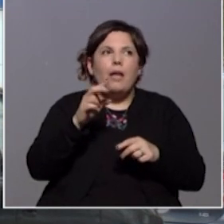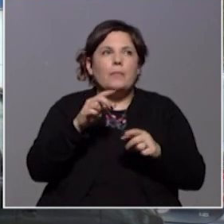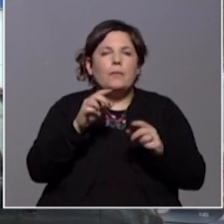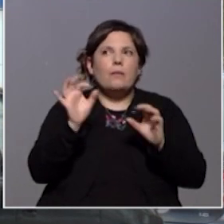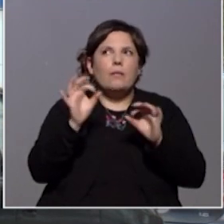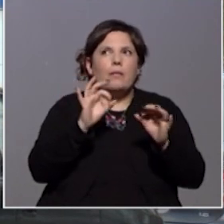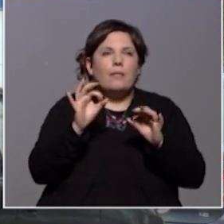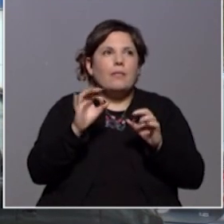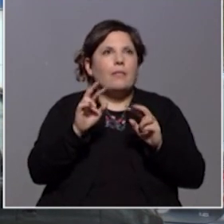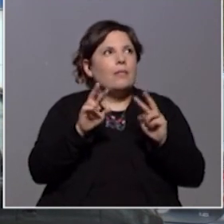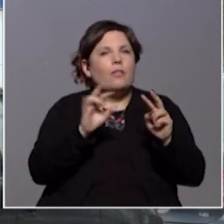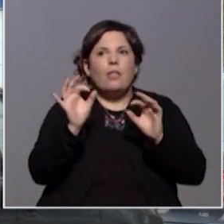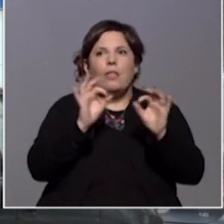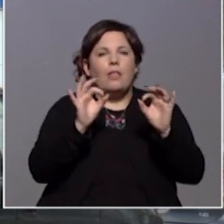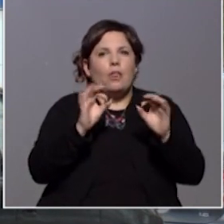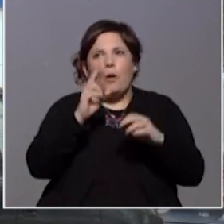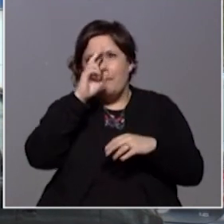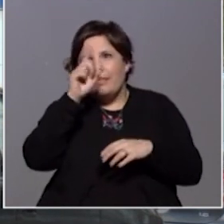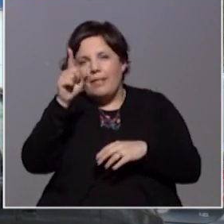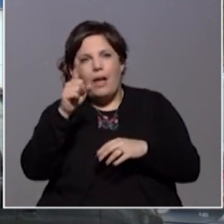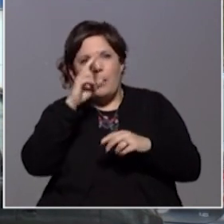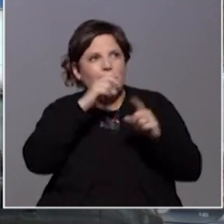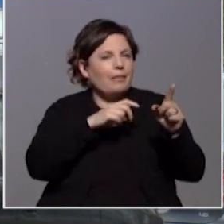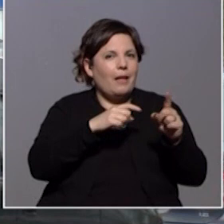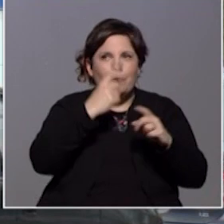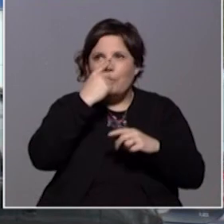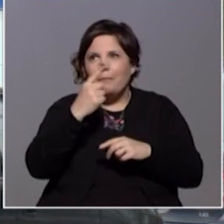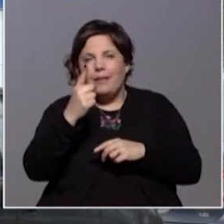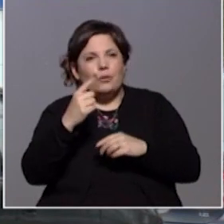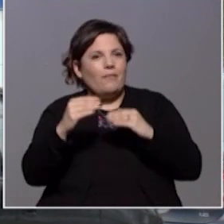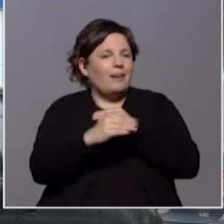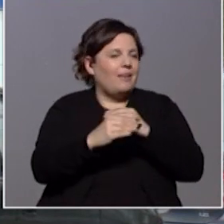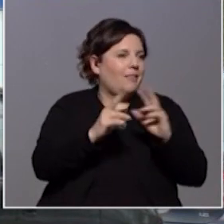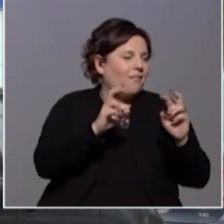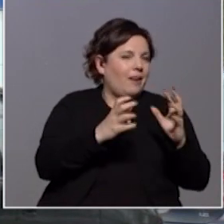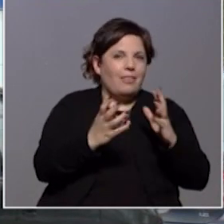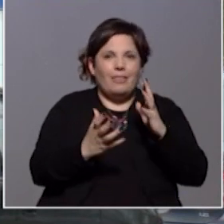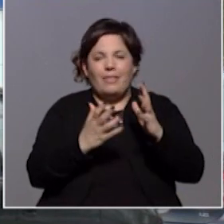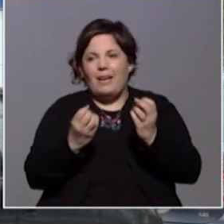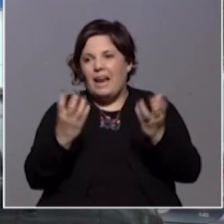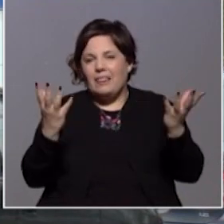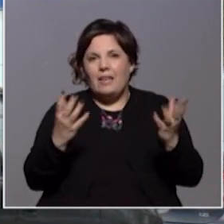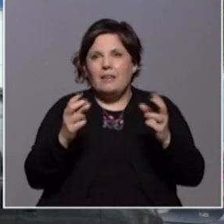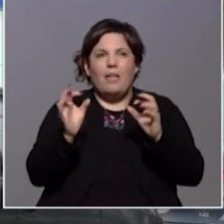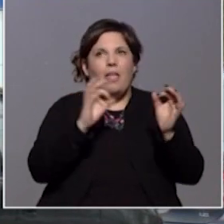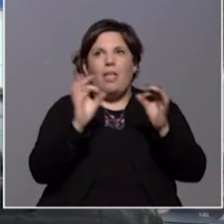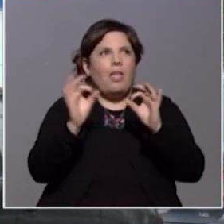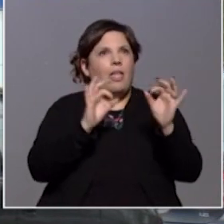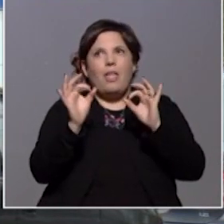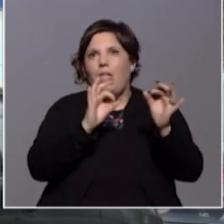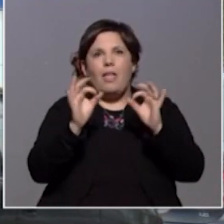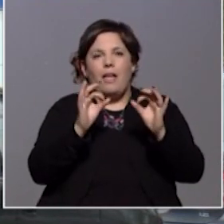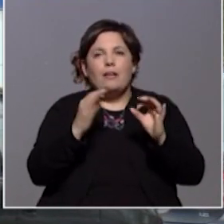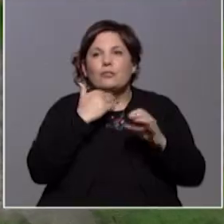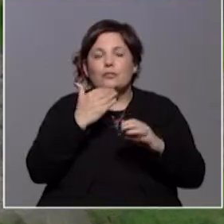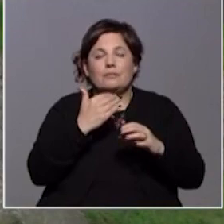no me dan para mirar entre el hospital, el otro hospital, el monumento y la avenida y el verde y los jardines, entonces era algo que, no